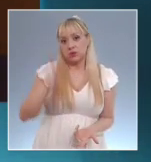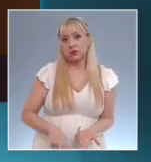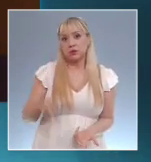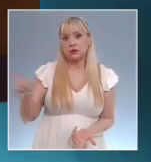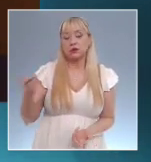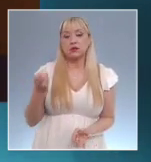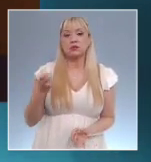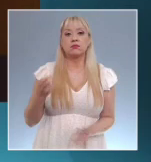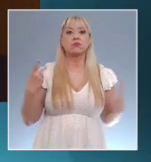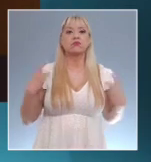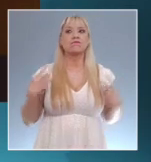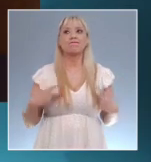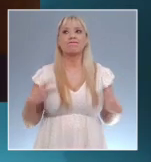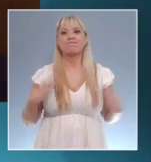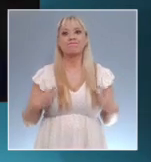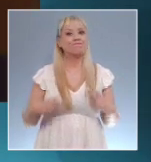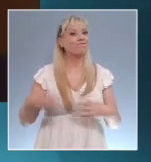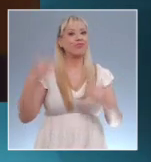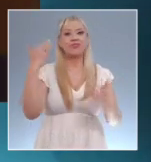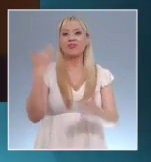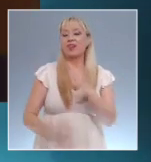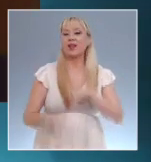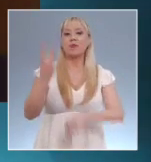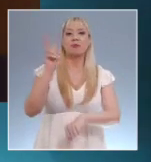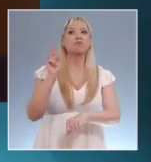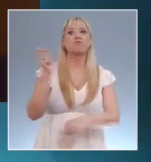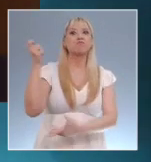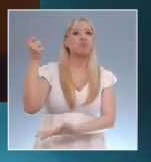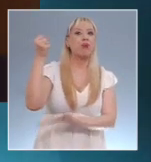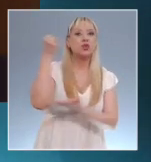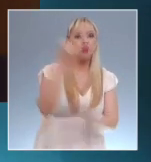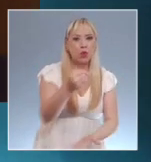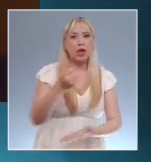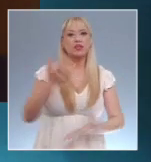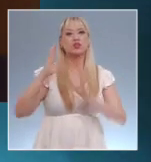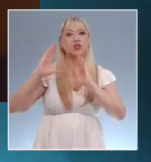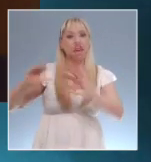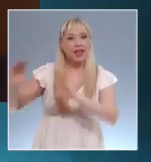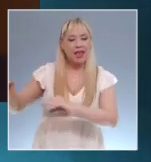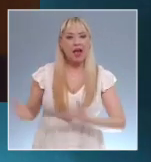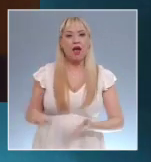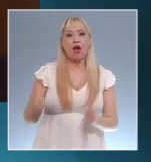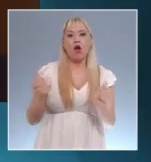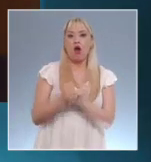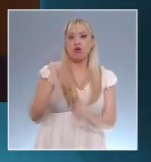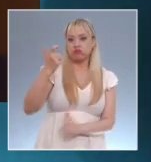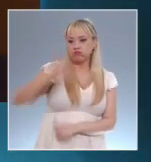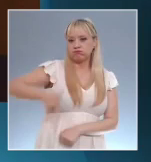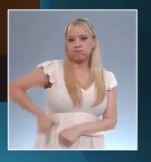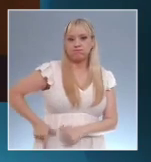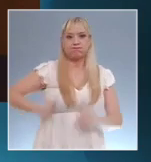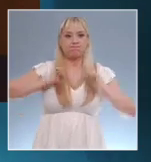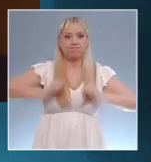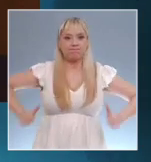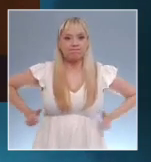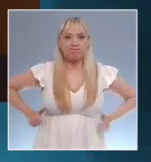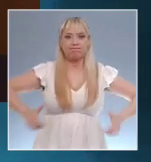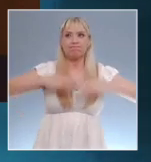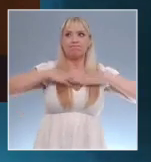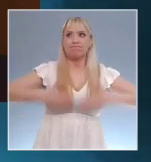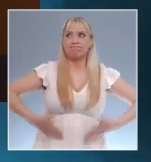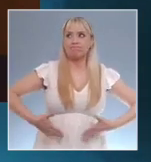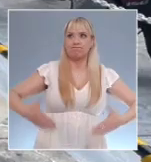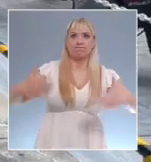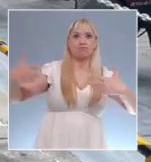presupuesto, herramientas y capacitación. Por ello, hemos trabajado para erradicar a uno de estos problemas, por demostrar la dignificación